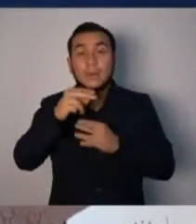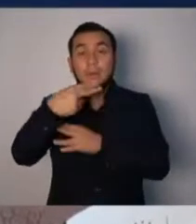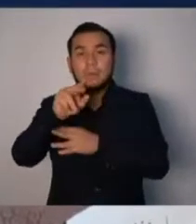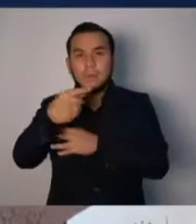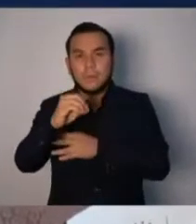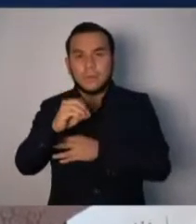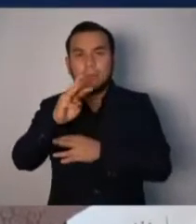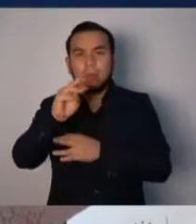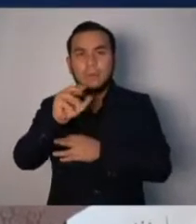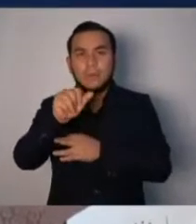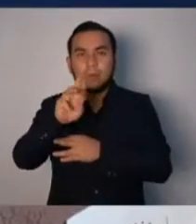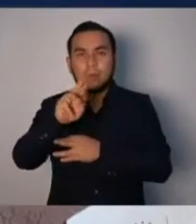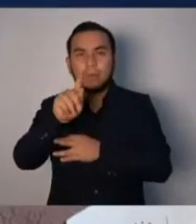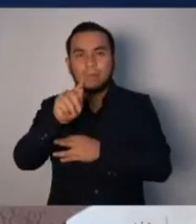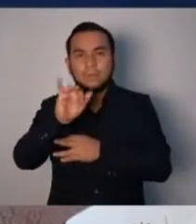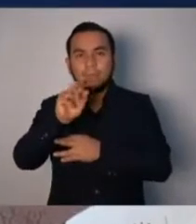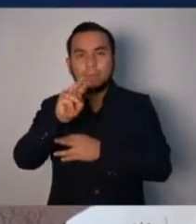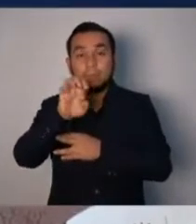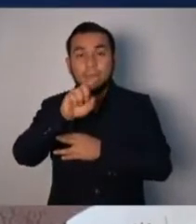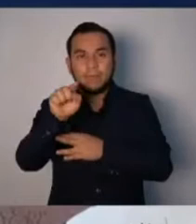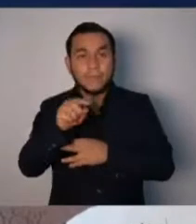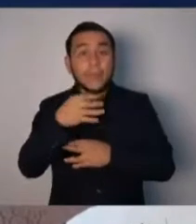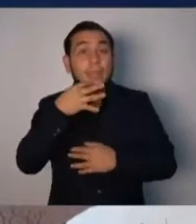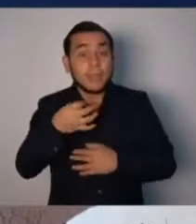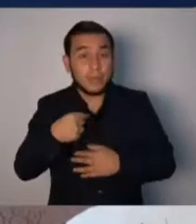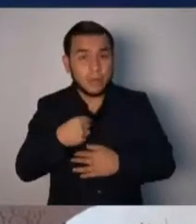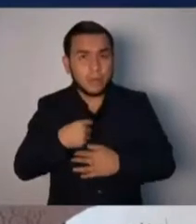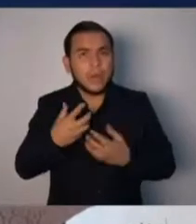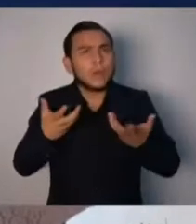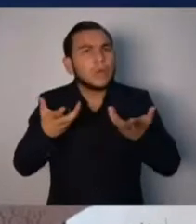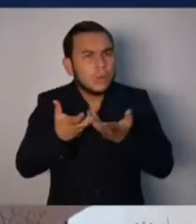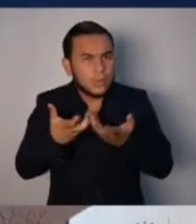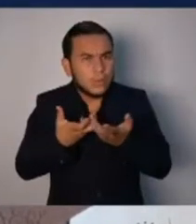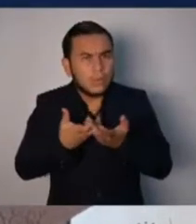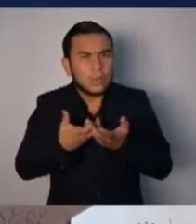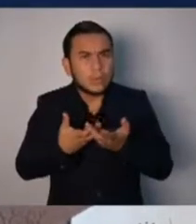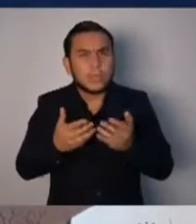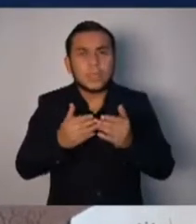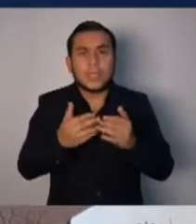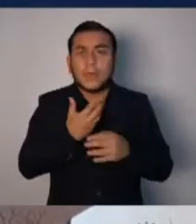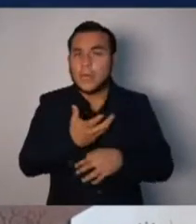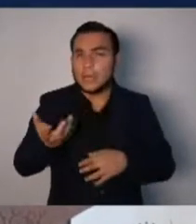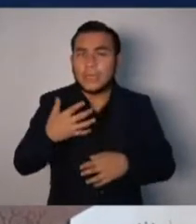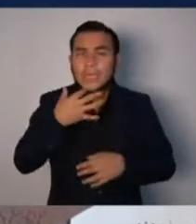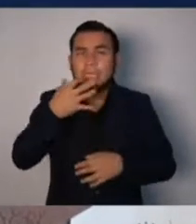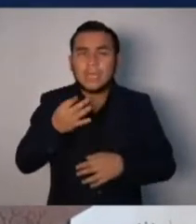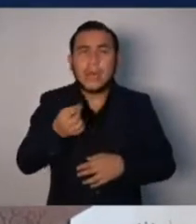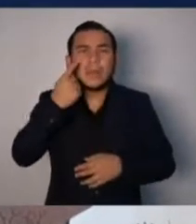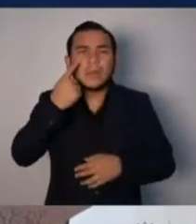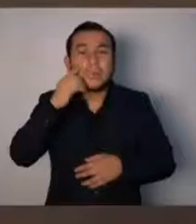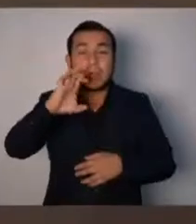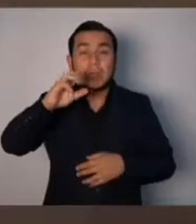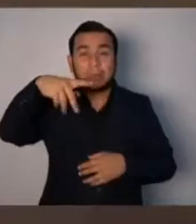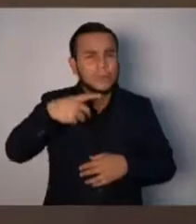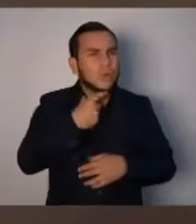bueno buscando pero ejerzo y ahora compañero de tal o cual comandante o el que esté en la cpe